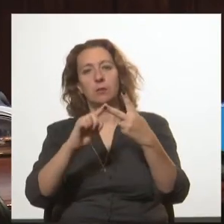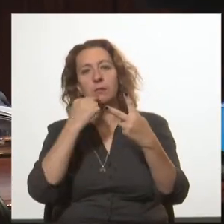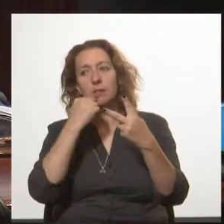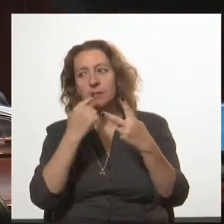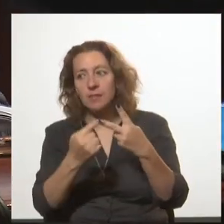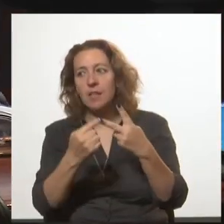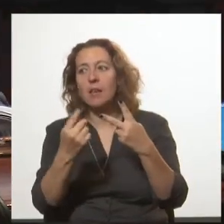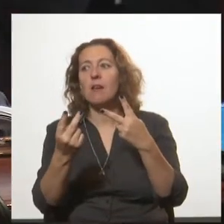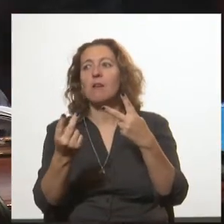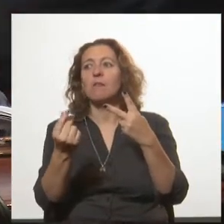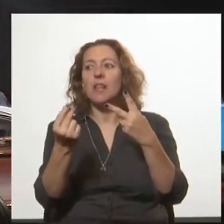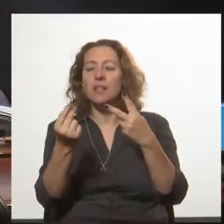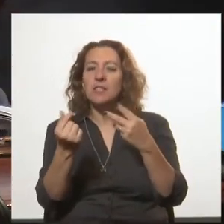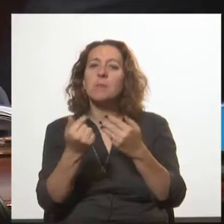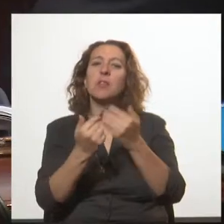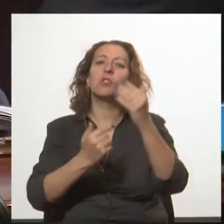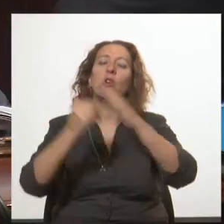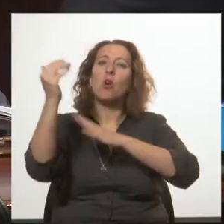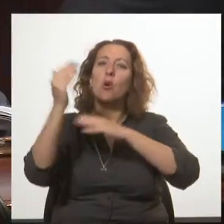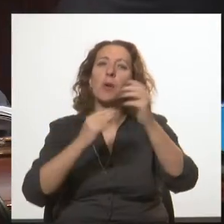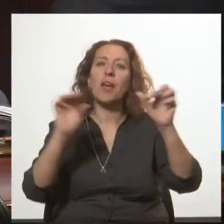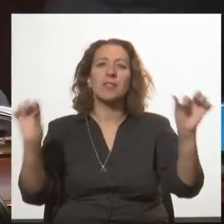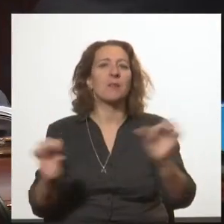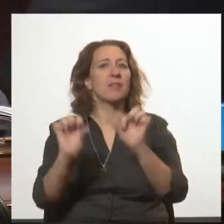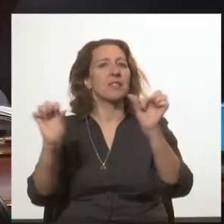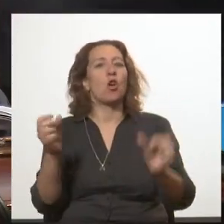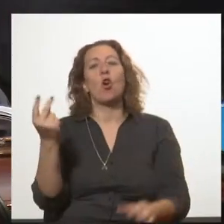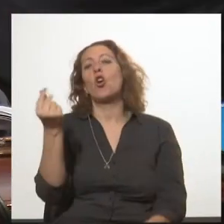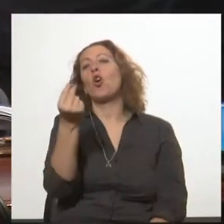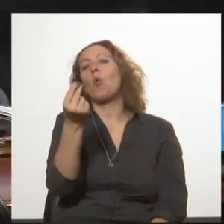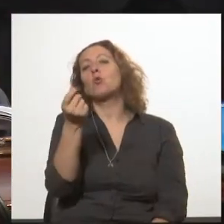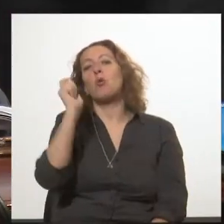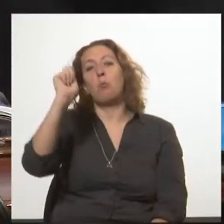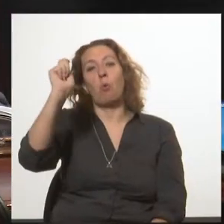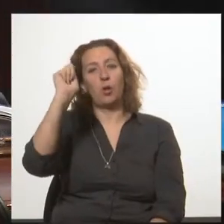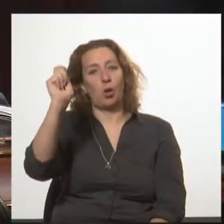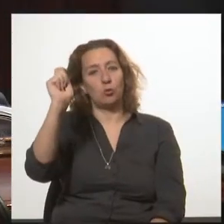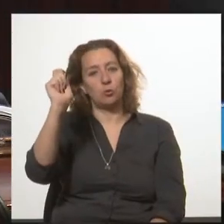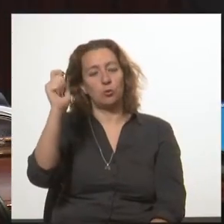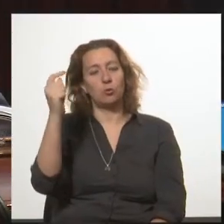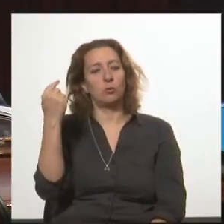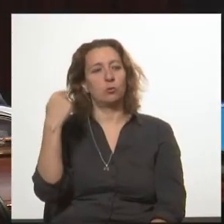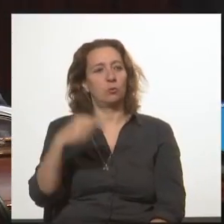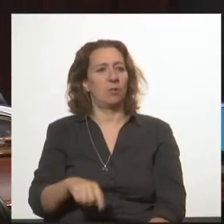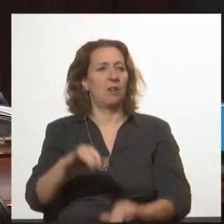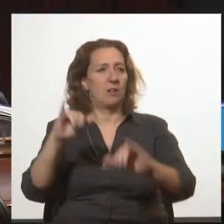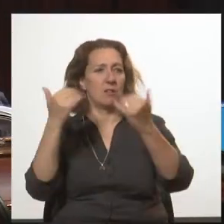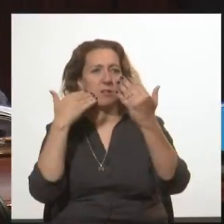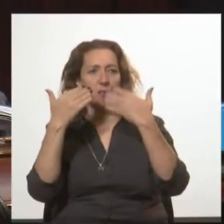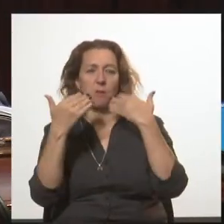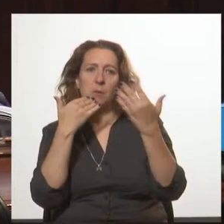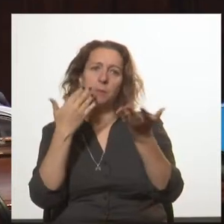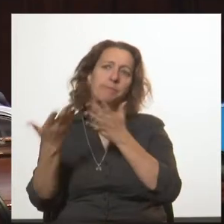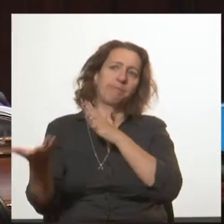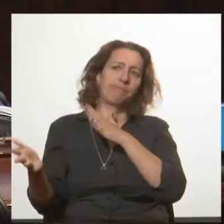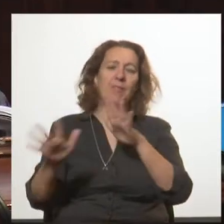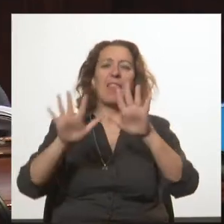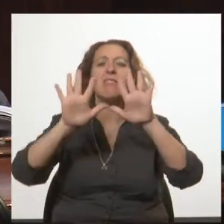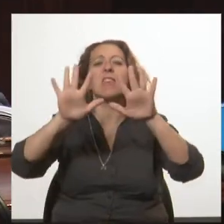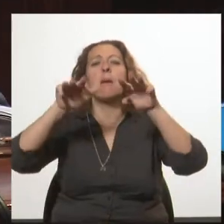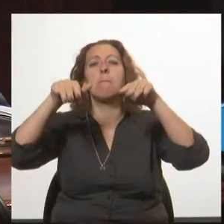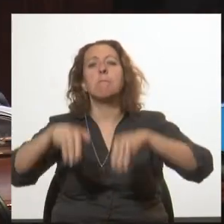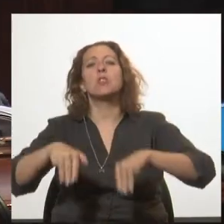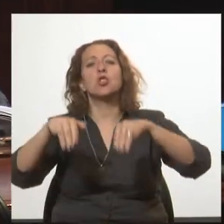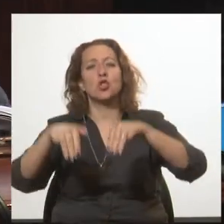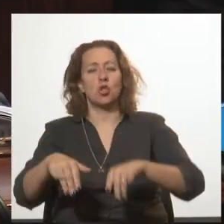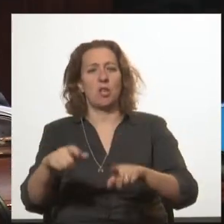financiamiento de la obra se efectuará con recursos públicos acá se hablaba de una obra del entorno de los 10 millones de dólares